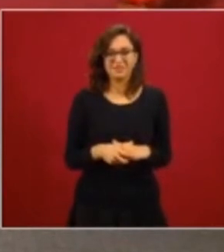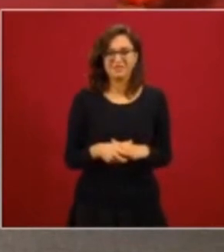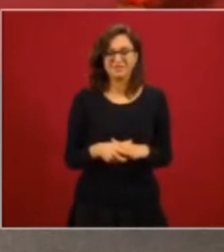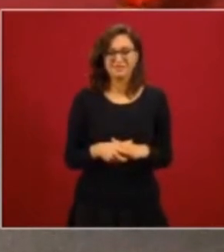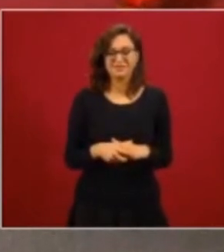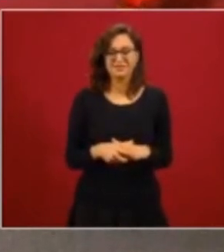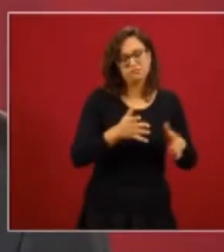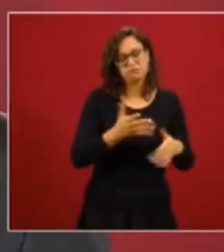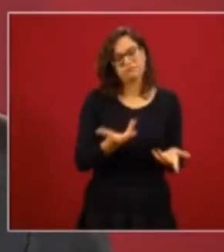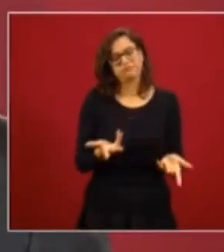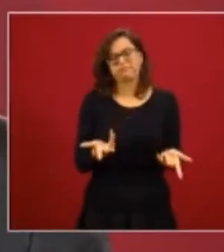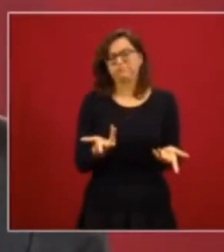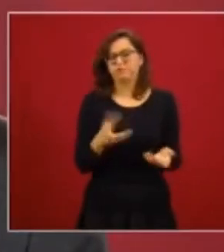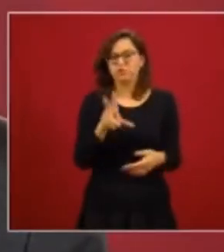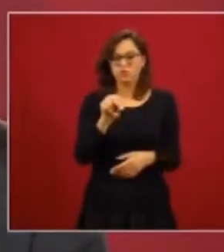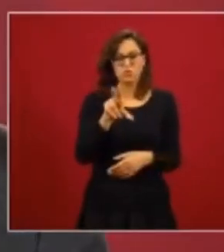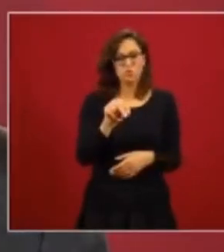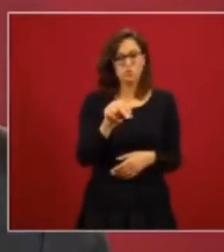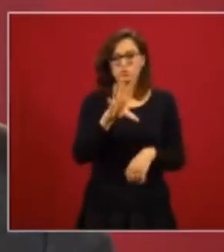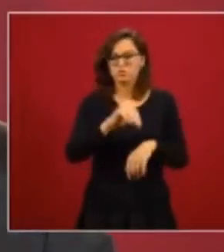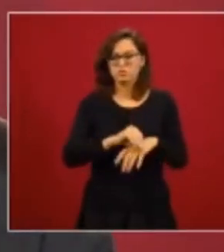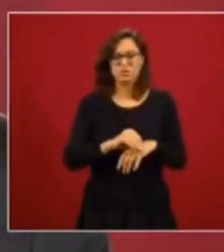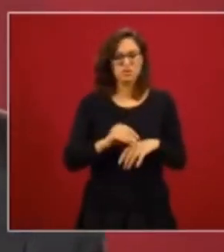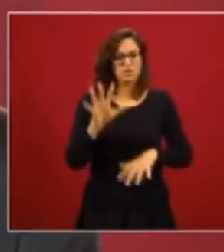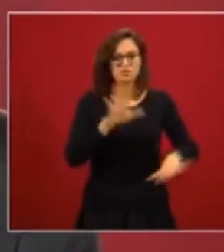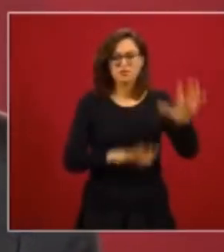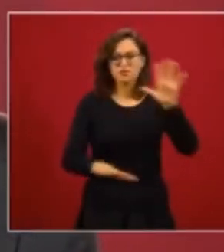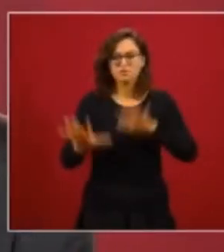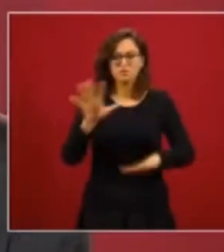utilice la violencia. Los